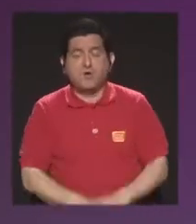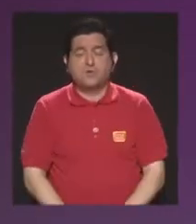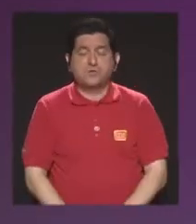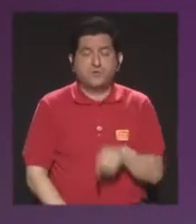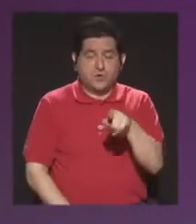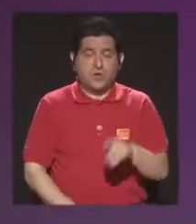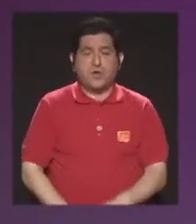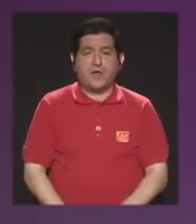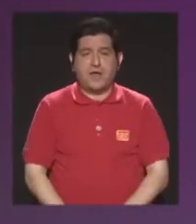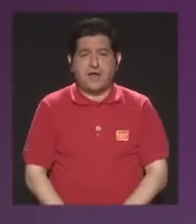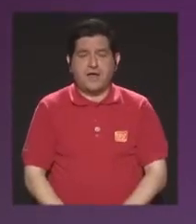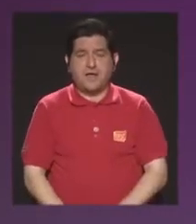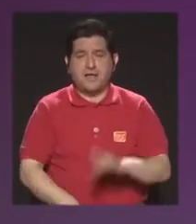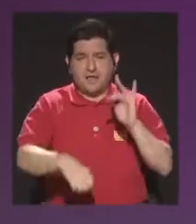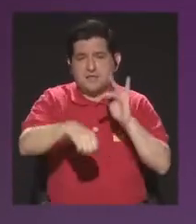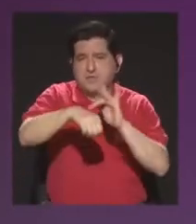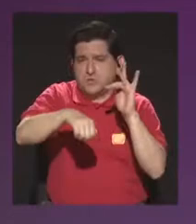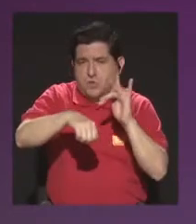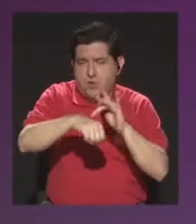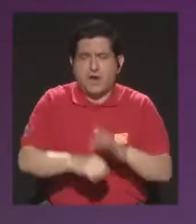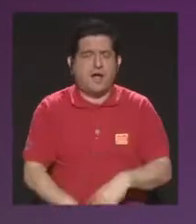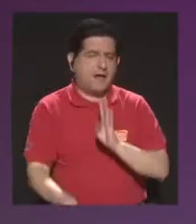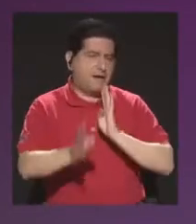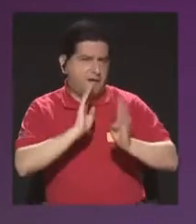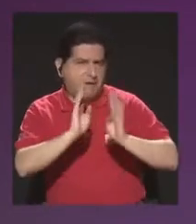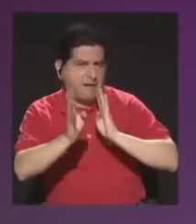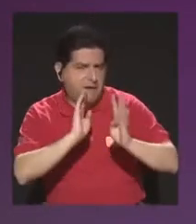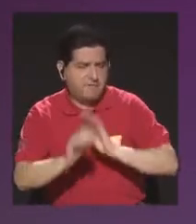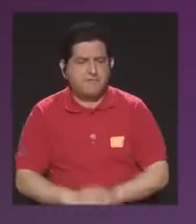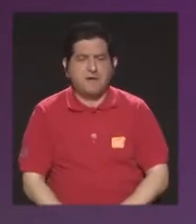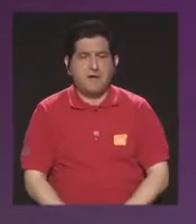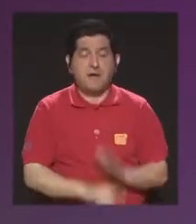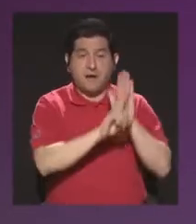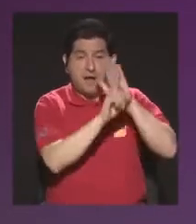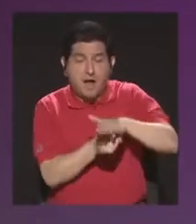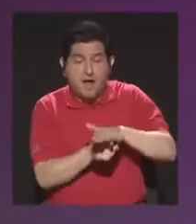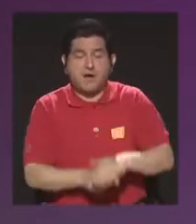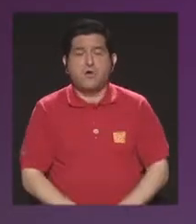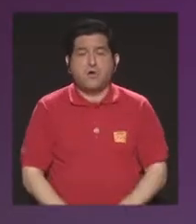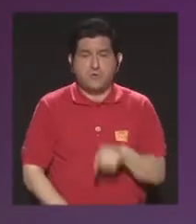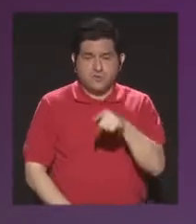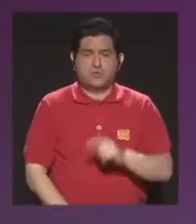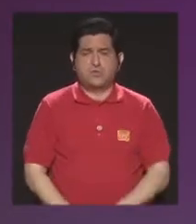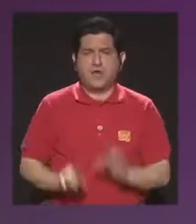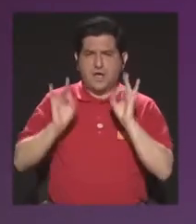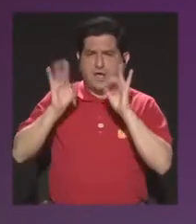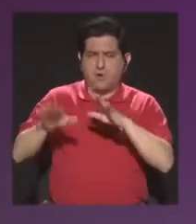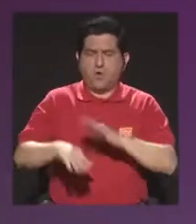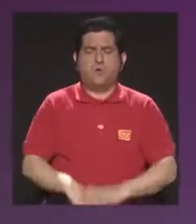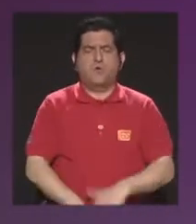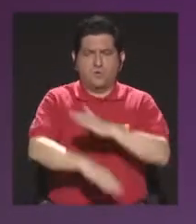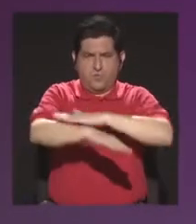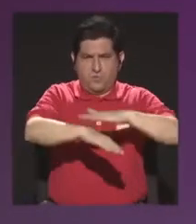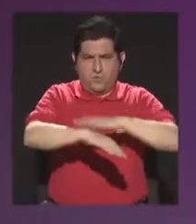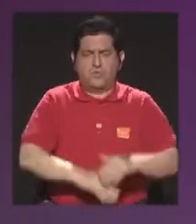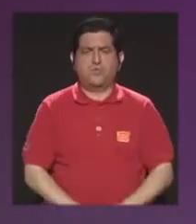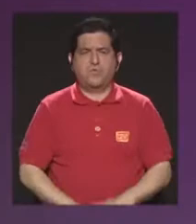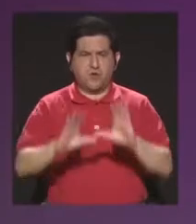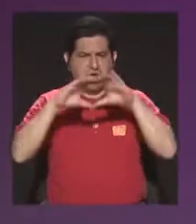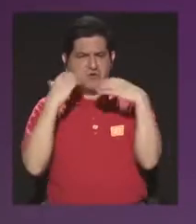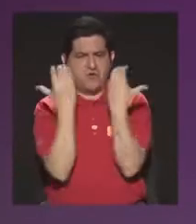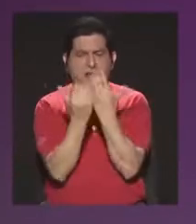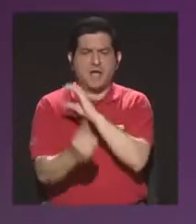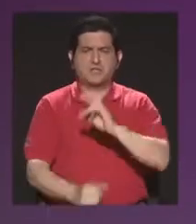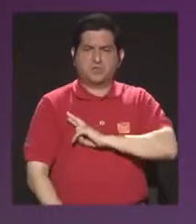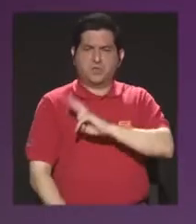sexual, tocamientos, verbales, también hay acoso que puede ser racial o clasista o religioso. Entonces ahí